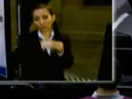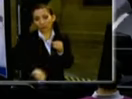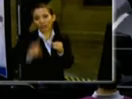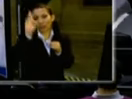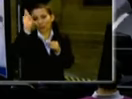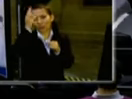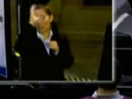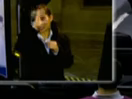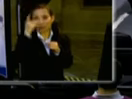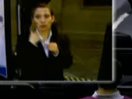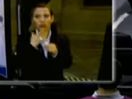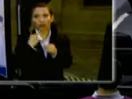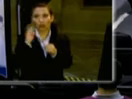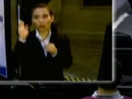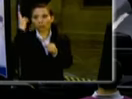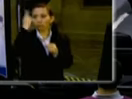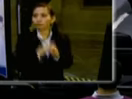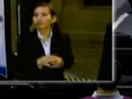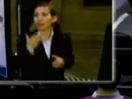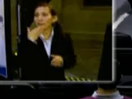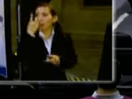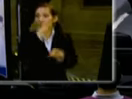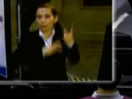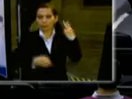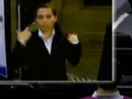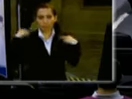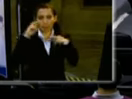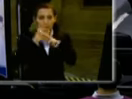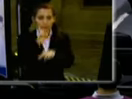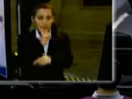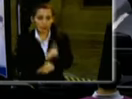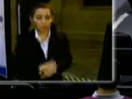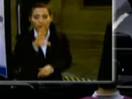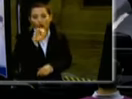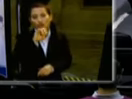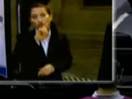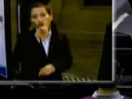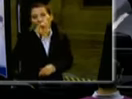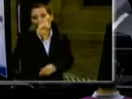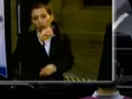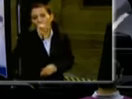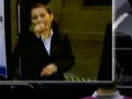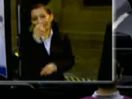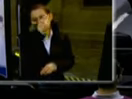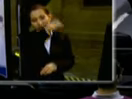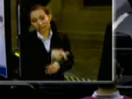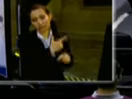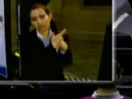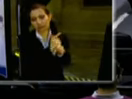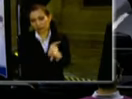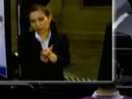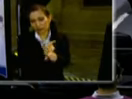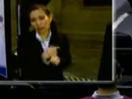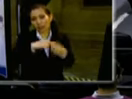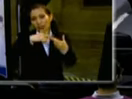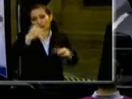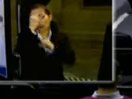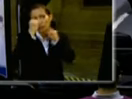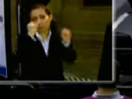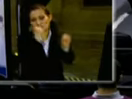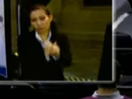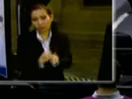Facultad de Ciencias Políticas de la UNAM. Bienvenida, maestra. Bueno, Consuelo es, desde luego, licenciada en Relaciones Internacionales